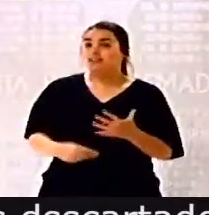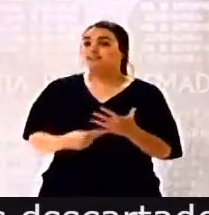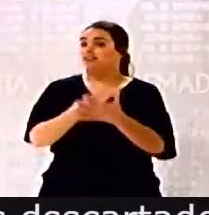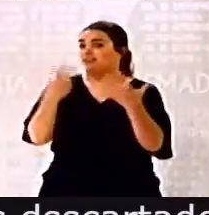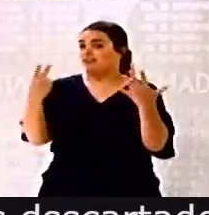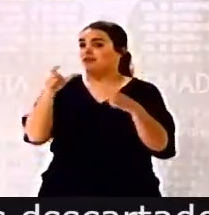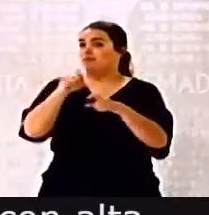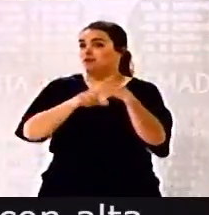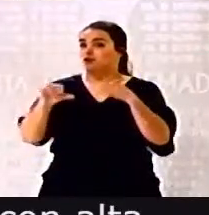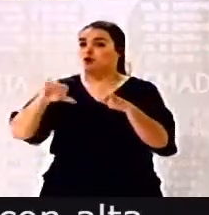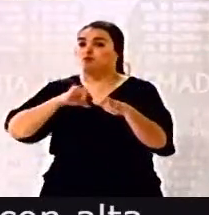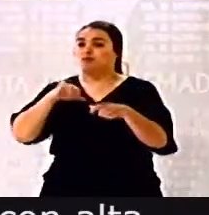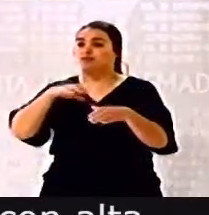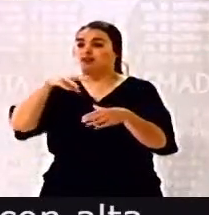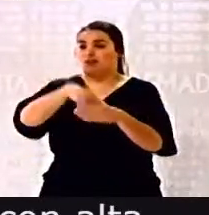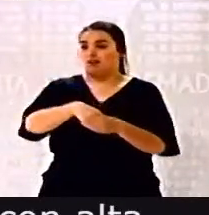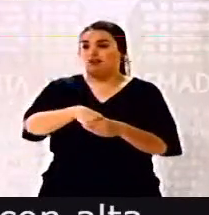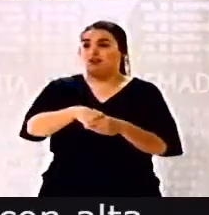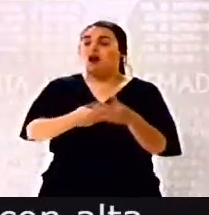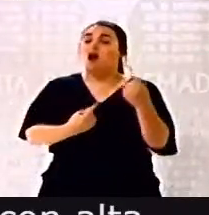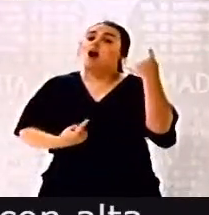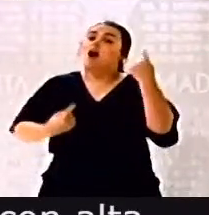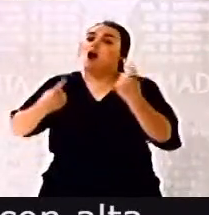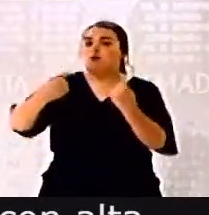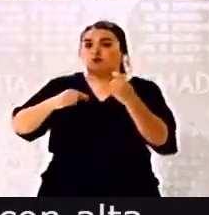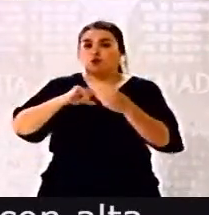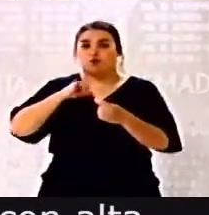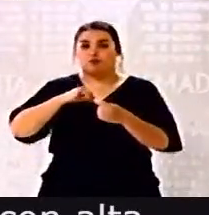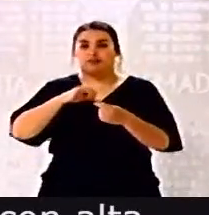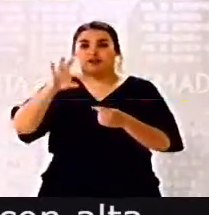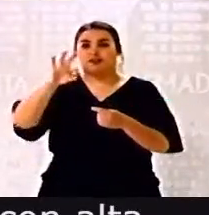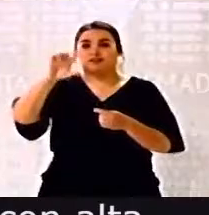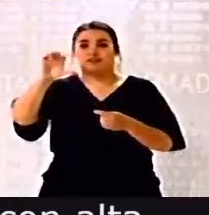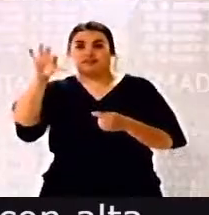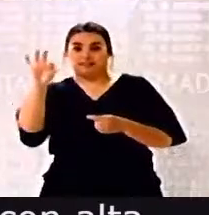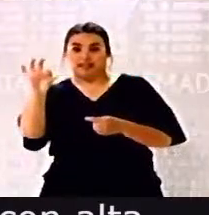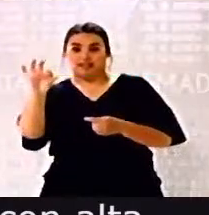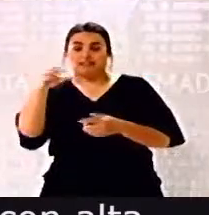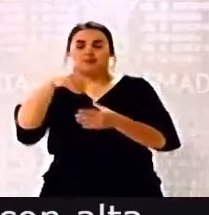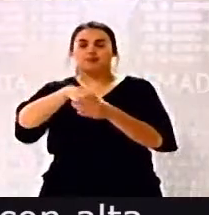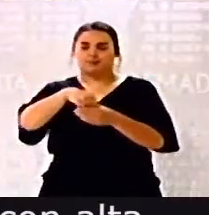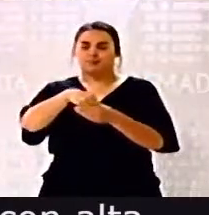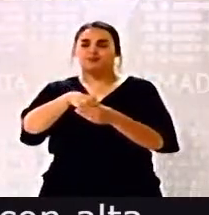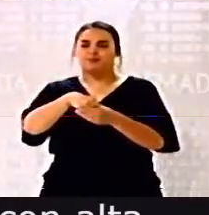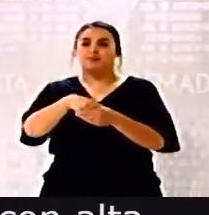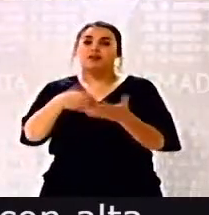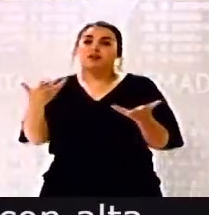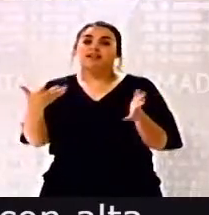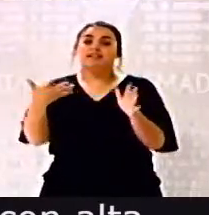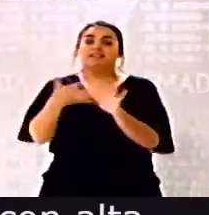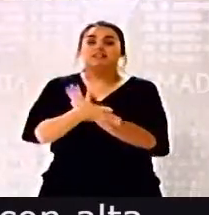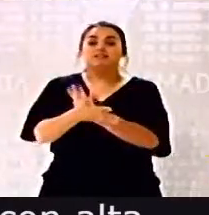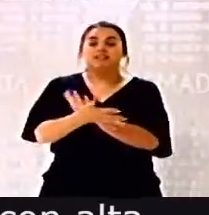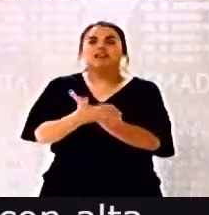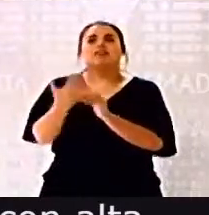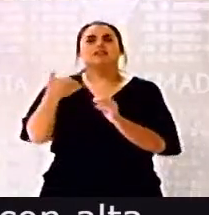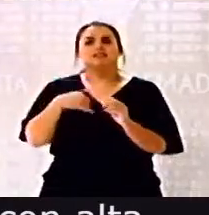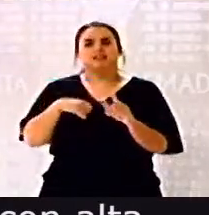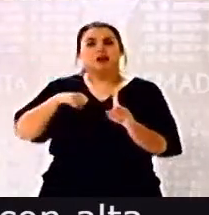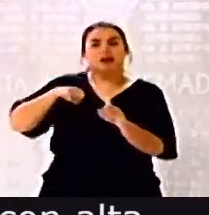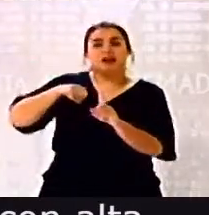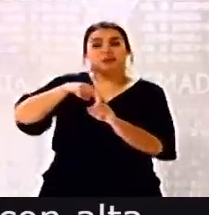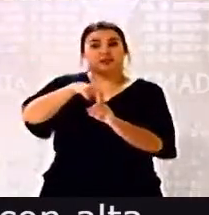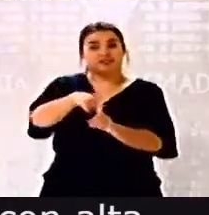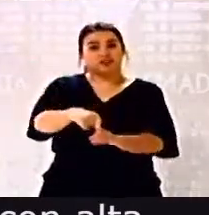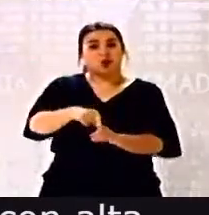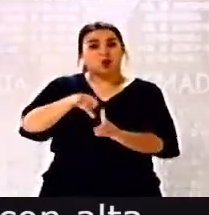personas hospitalizadas en algunos de nuestros hospitales del Servicio Extremeño de Salud, lo que supone que ha disminuido la presión